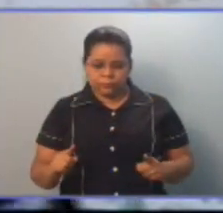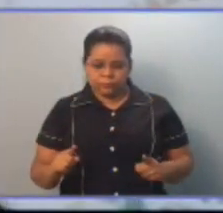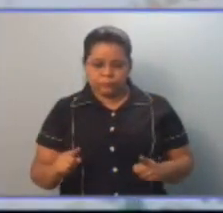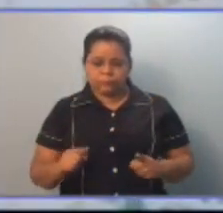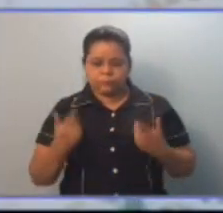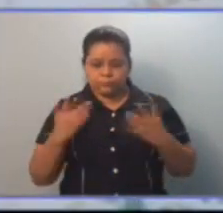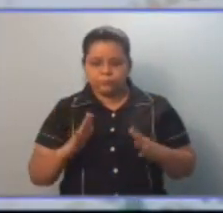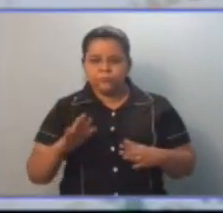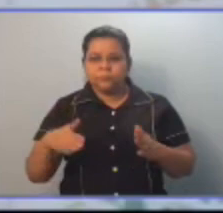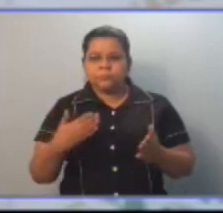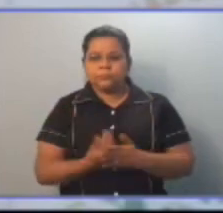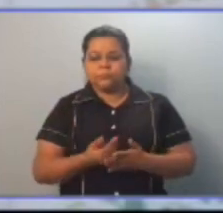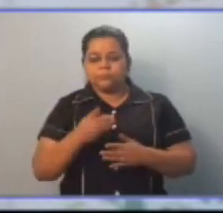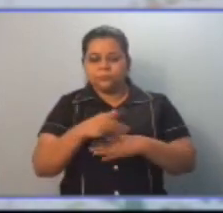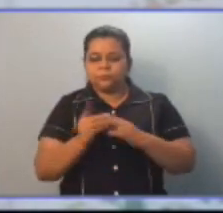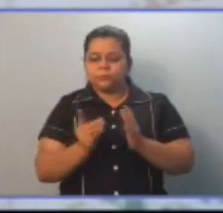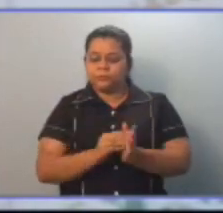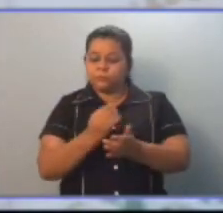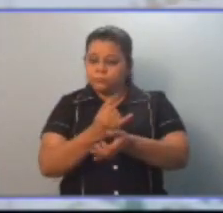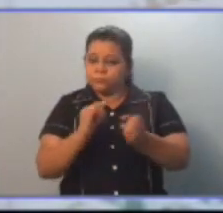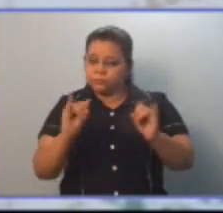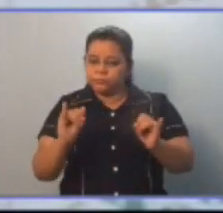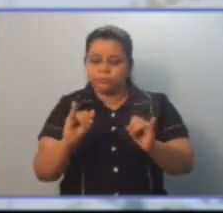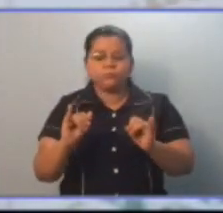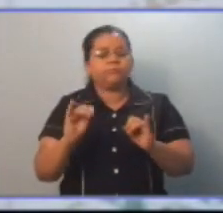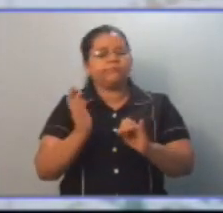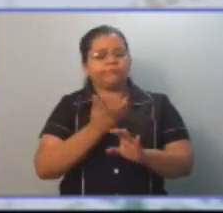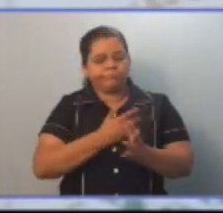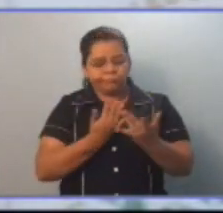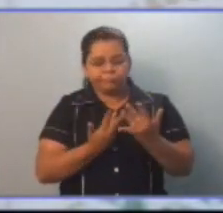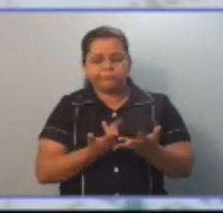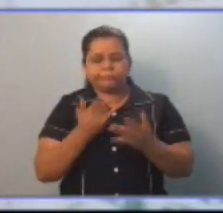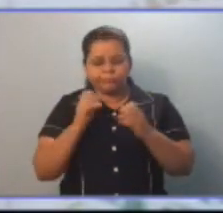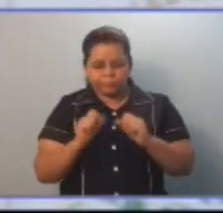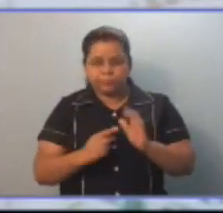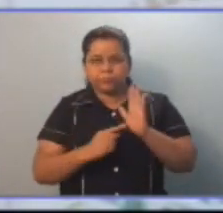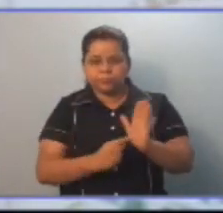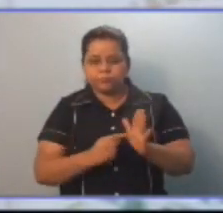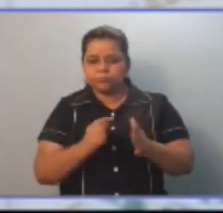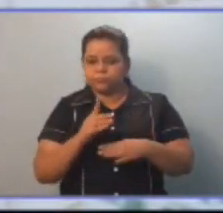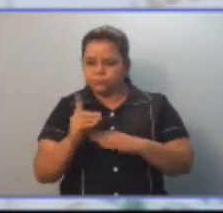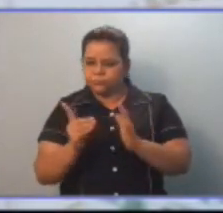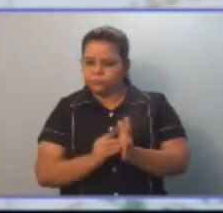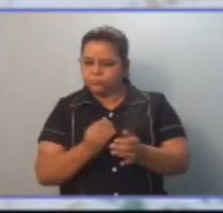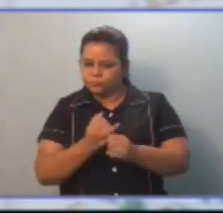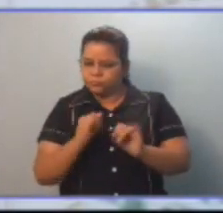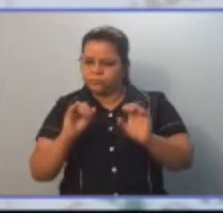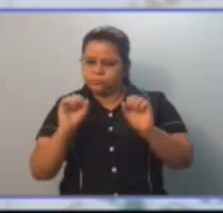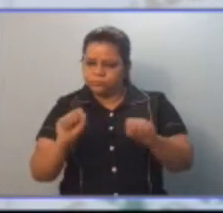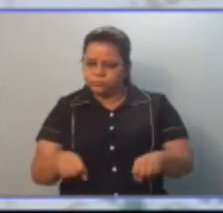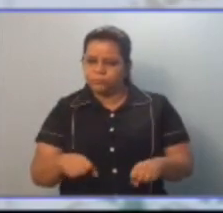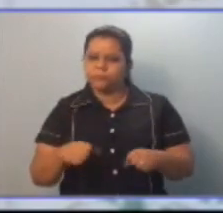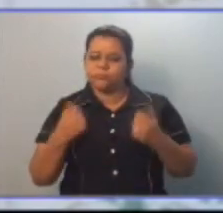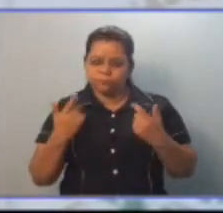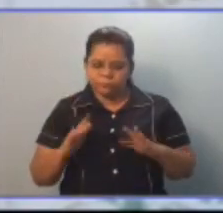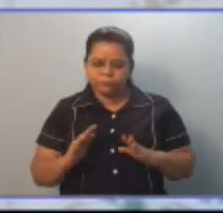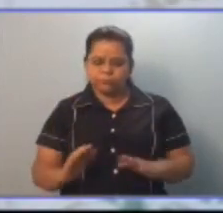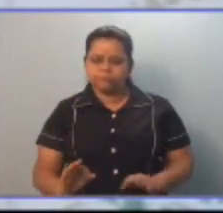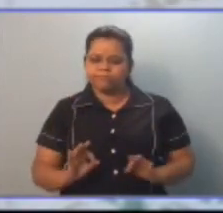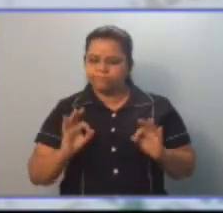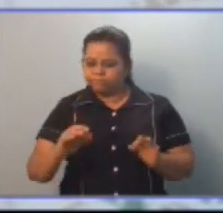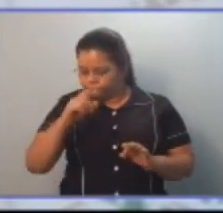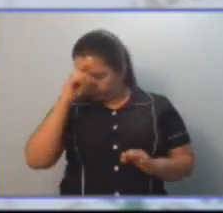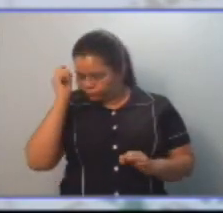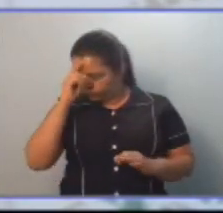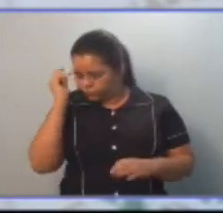tenemos ahora un diputado independiente y que esperamos precisamente que él demuestre que los diputados independientes también pueden llegar a hacer un buen trabajo a la